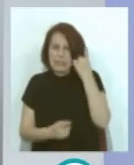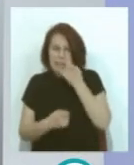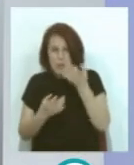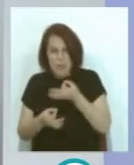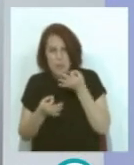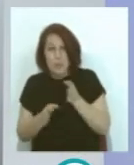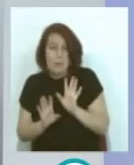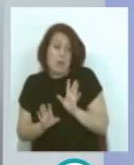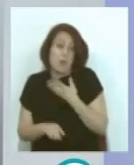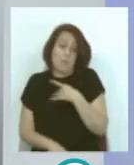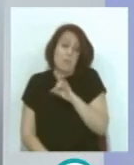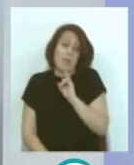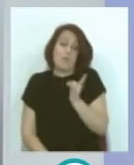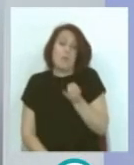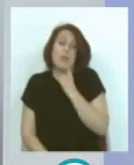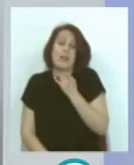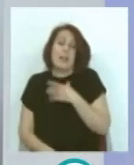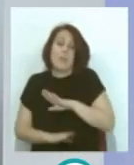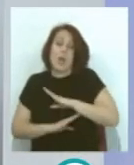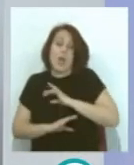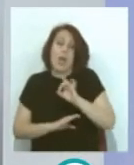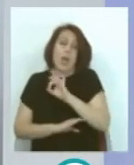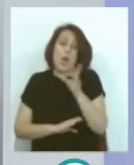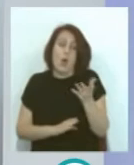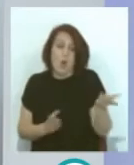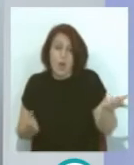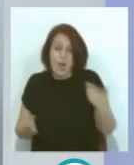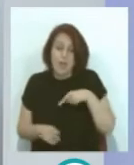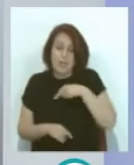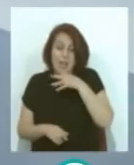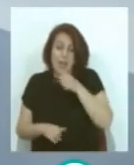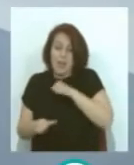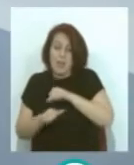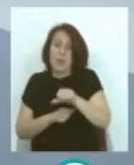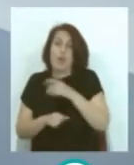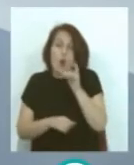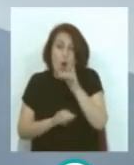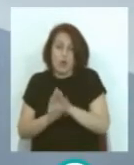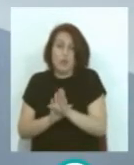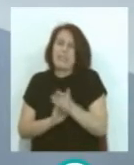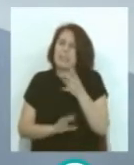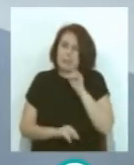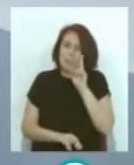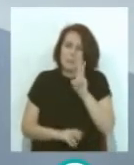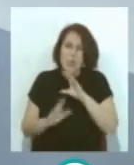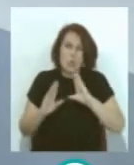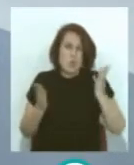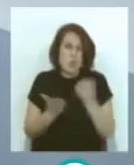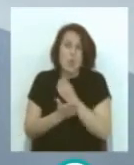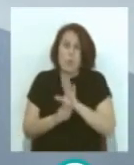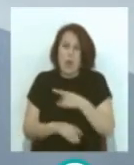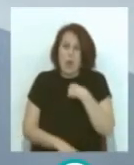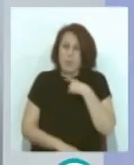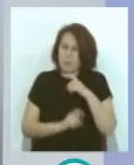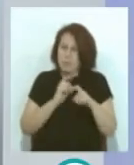pasa que no está afortunado de cara a portería. Esperemos que de aquí en adelante pero siga haciendo goles. Sí, eso todo el mundo lo vemos. Mm. Pero lo ponían a caer de un